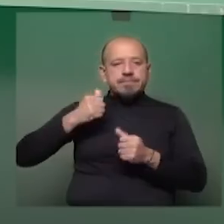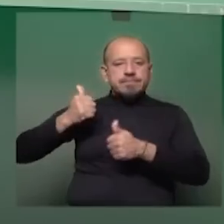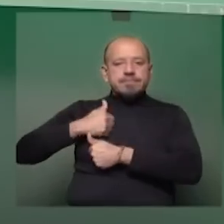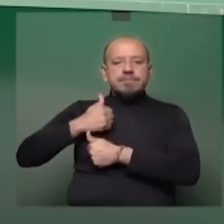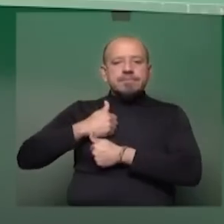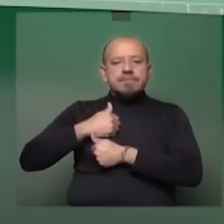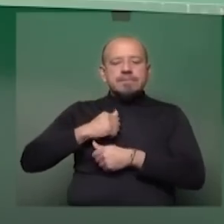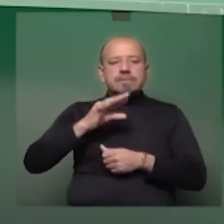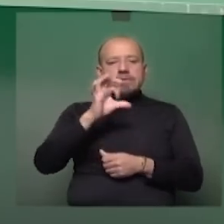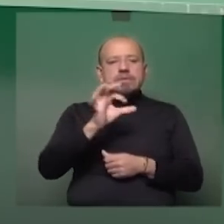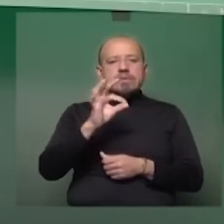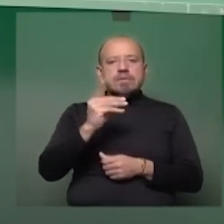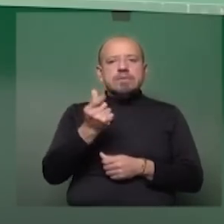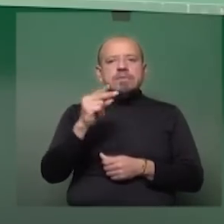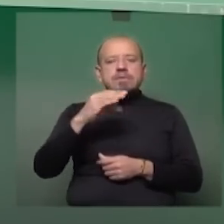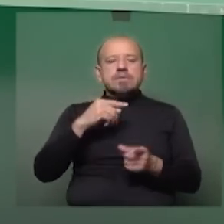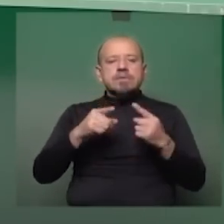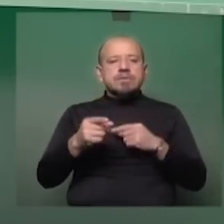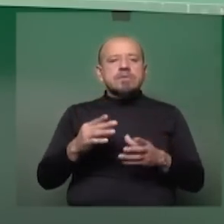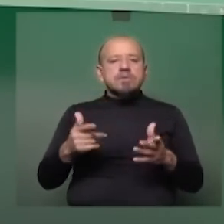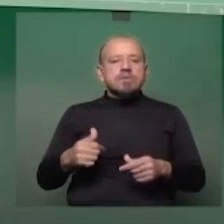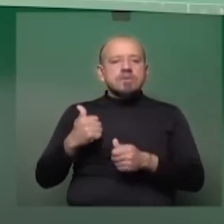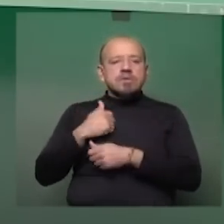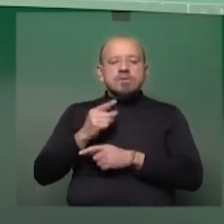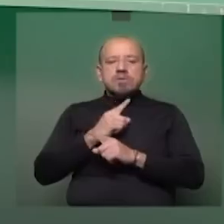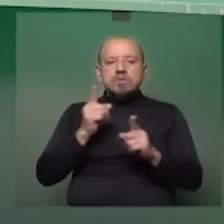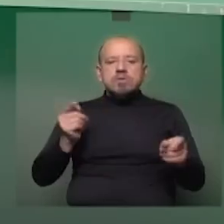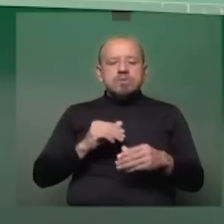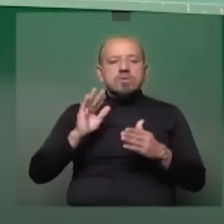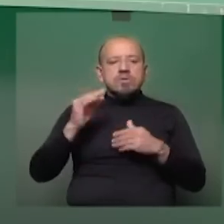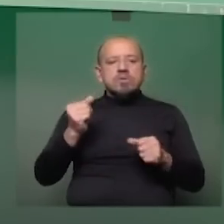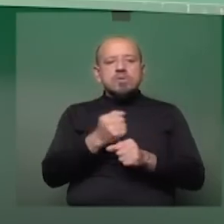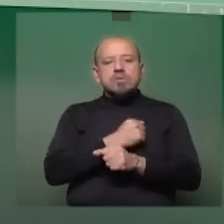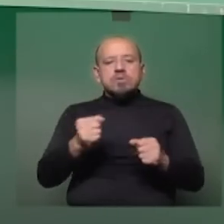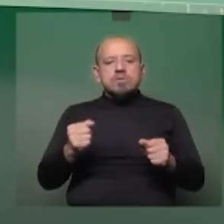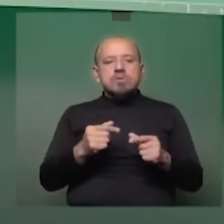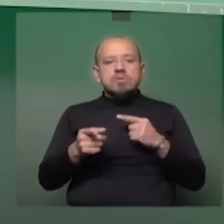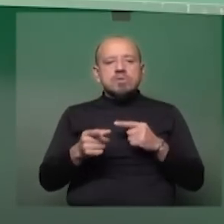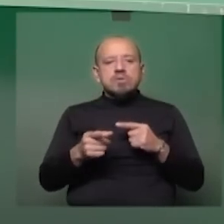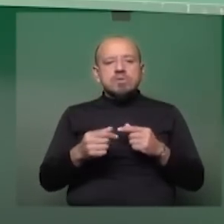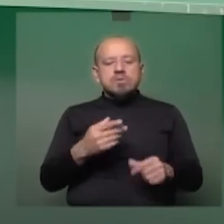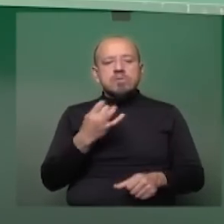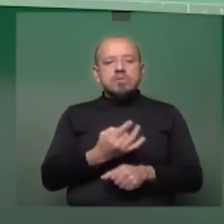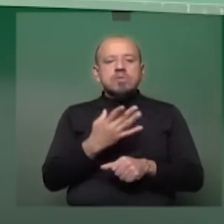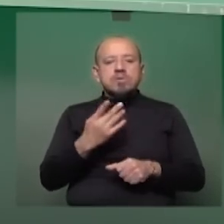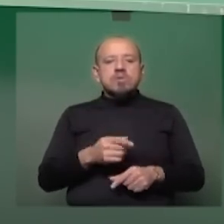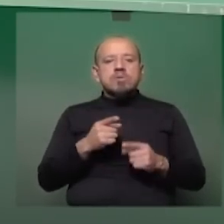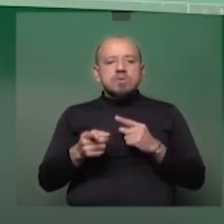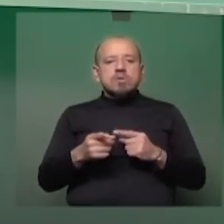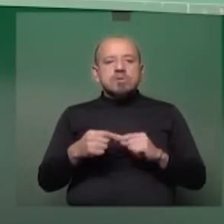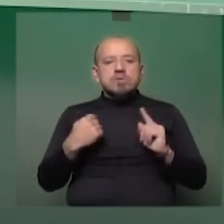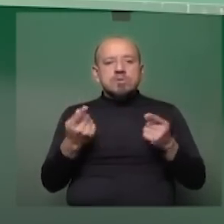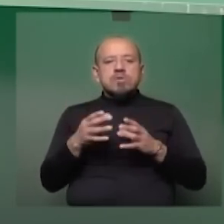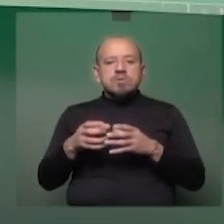Martín sodano afirmó que este partido no dará sus votos para aprobar la reforma a la caja de profesionales si el resto de la